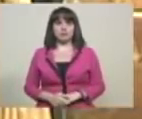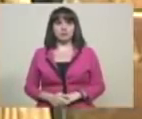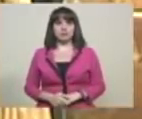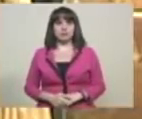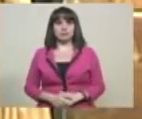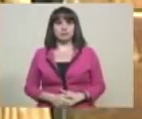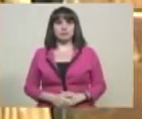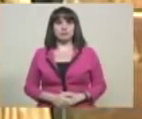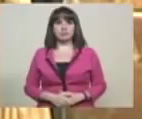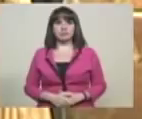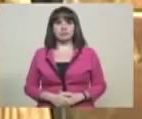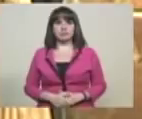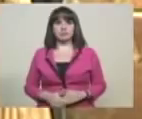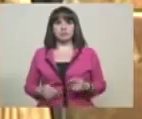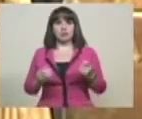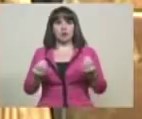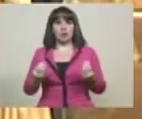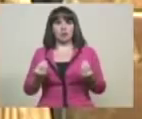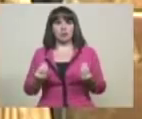La oligarquía interna,